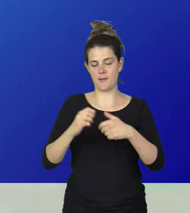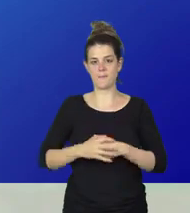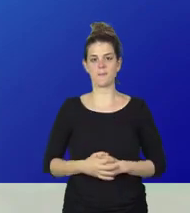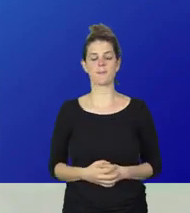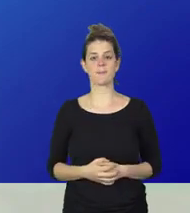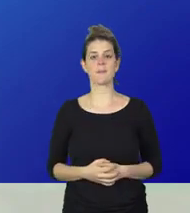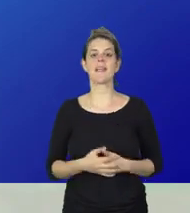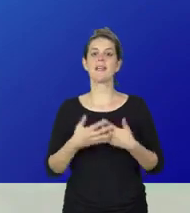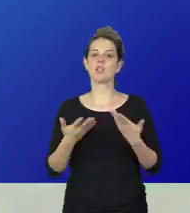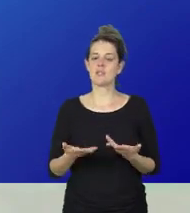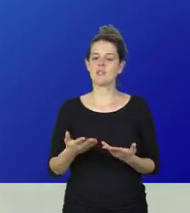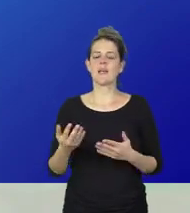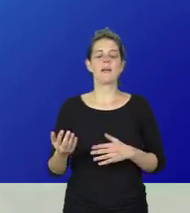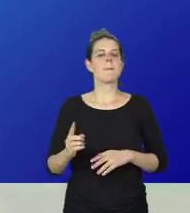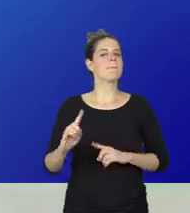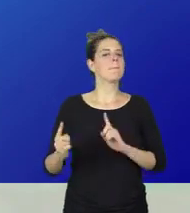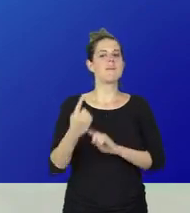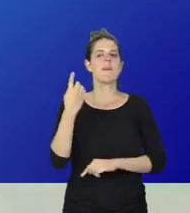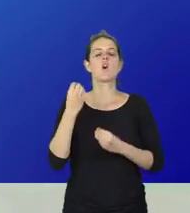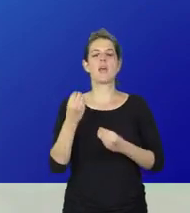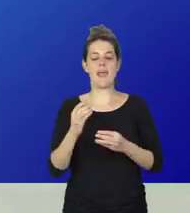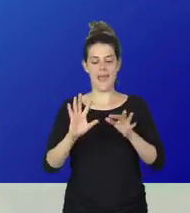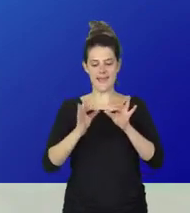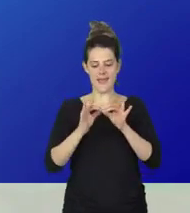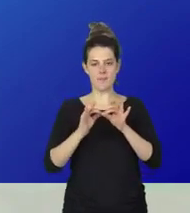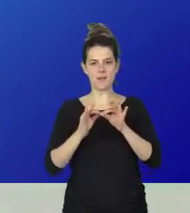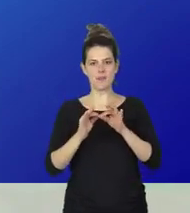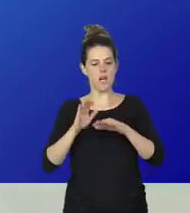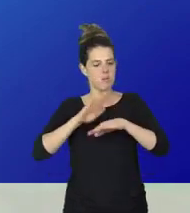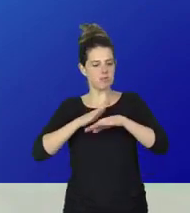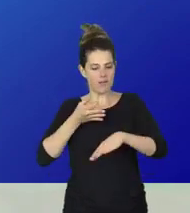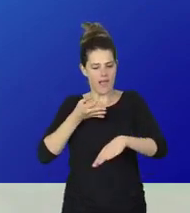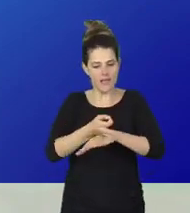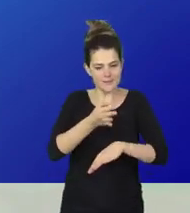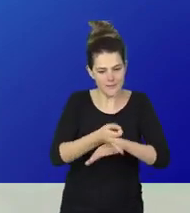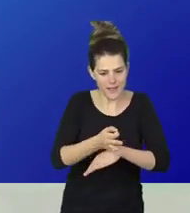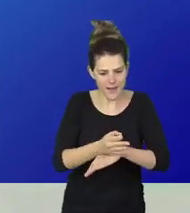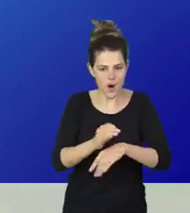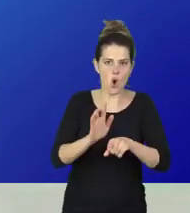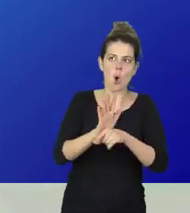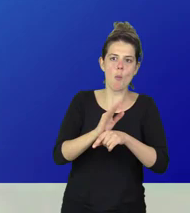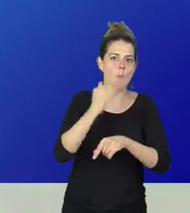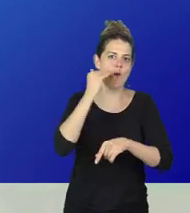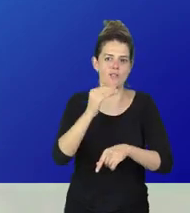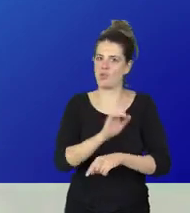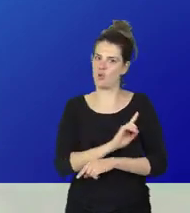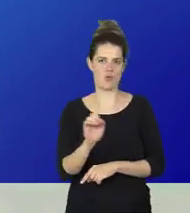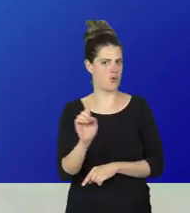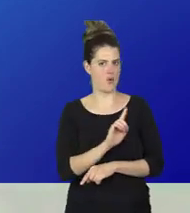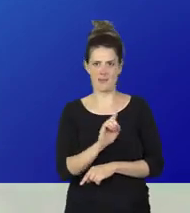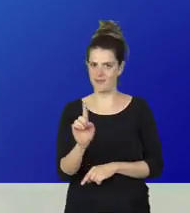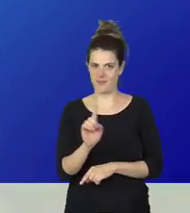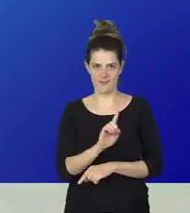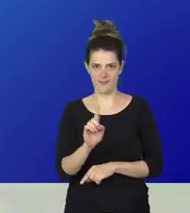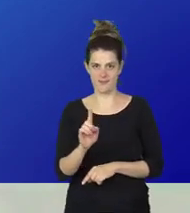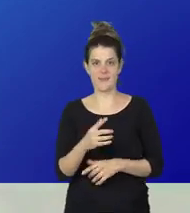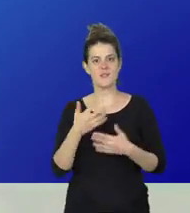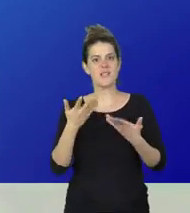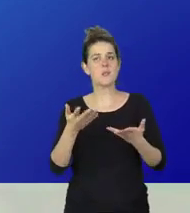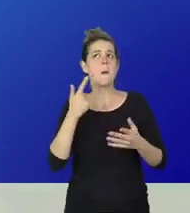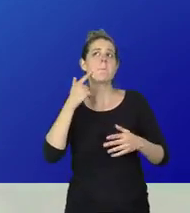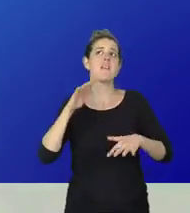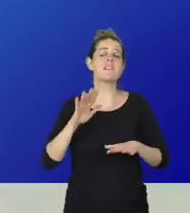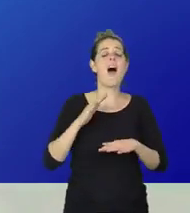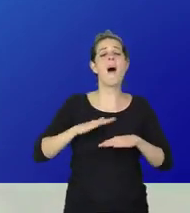entonces como no es el docente, el intérprete no está en el espacio educativo desde el rol del docente y eso que es